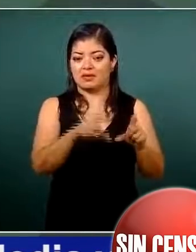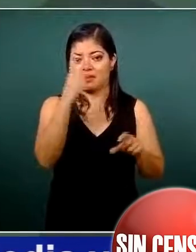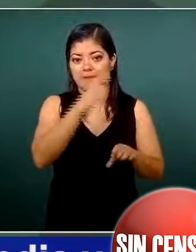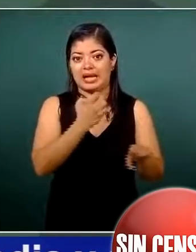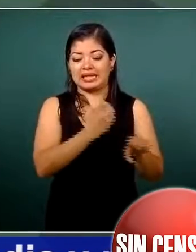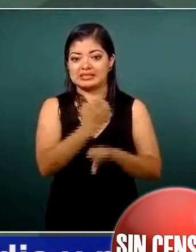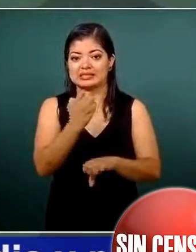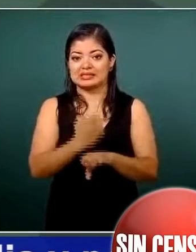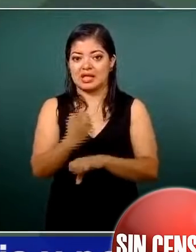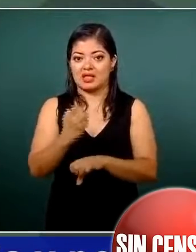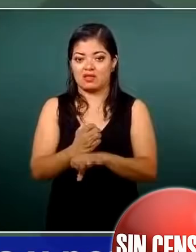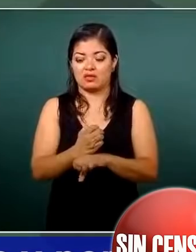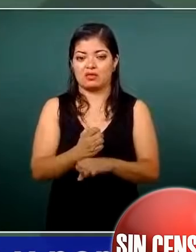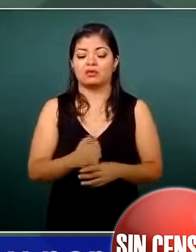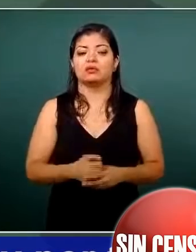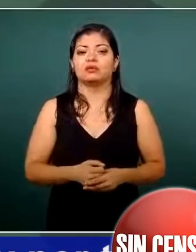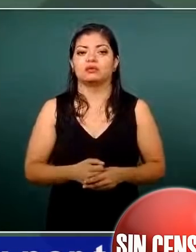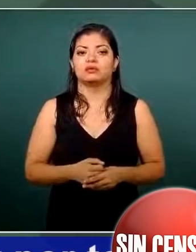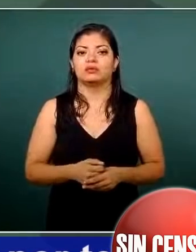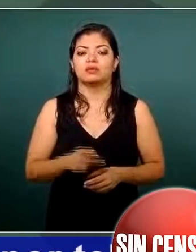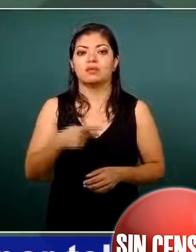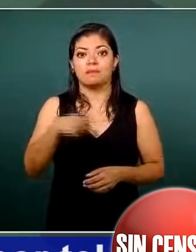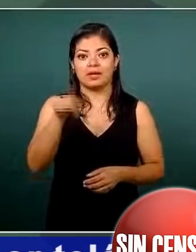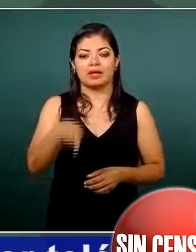pero también ha crecido